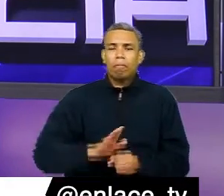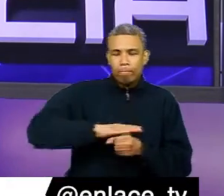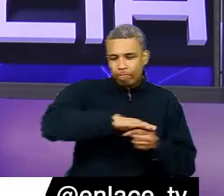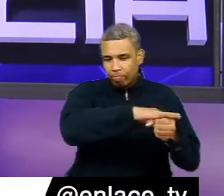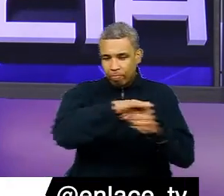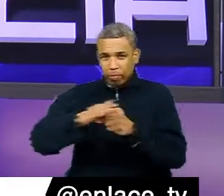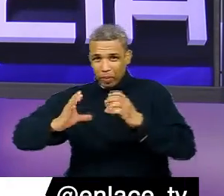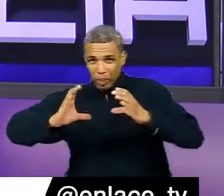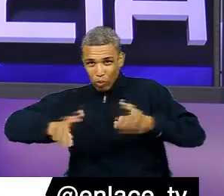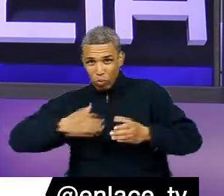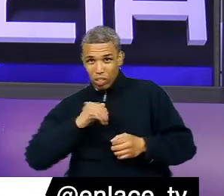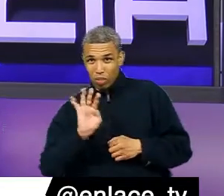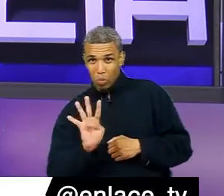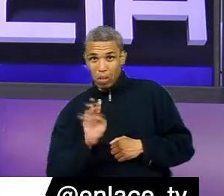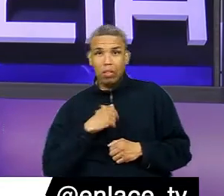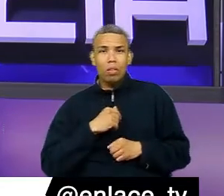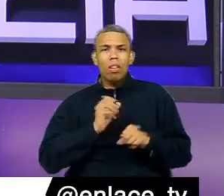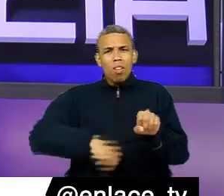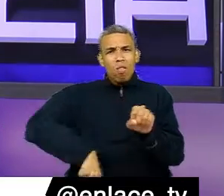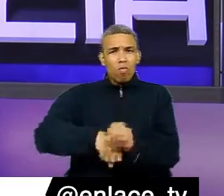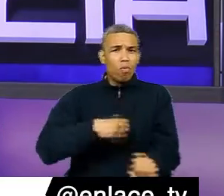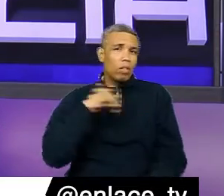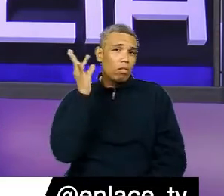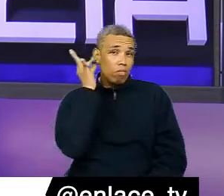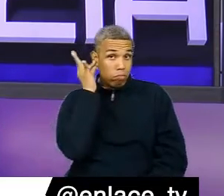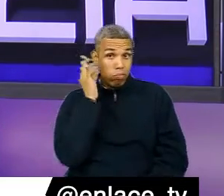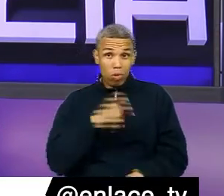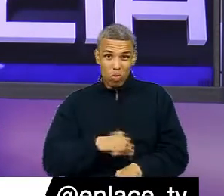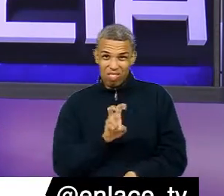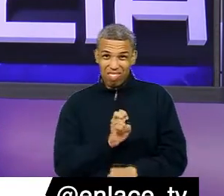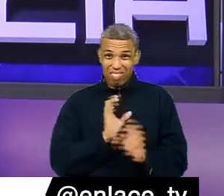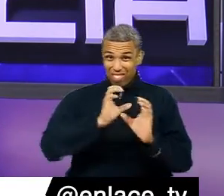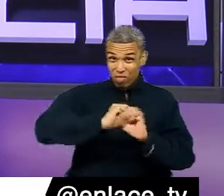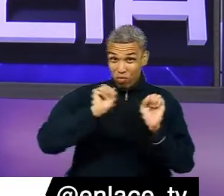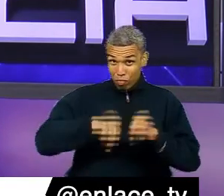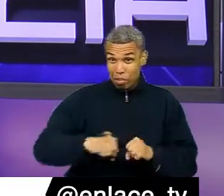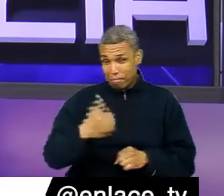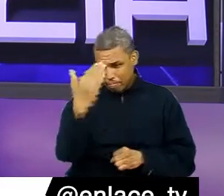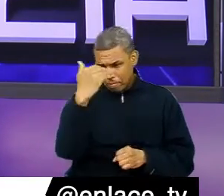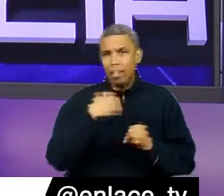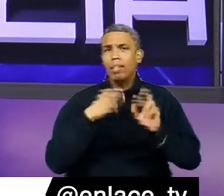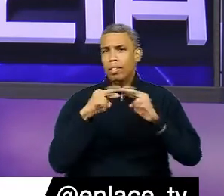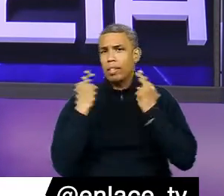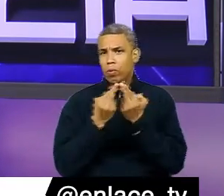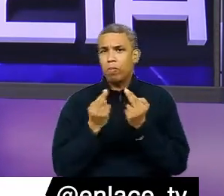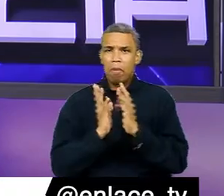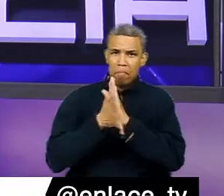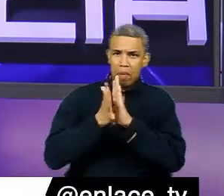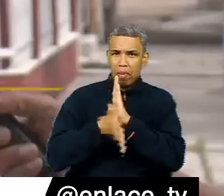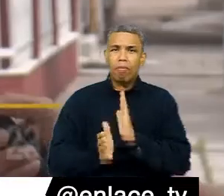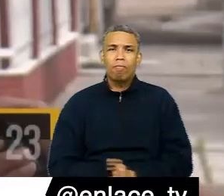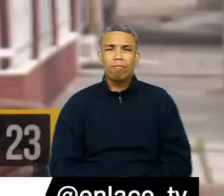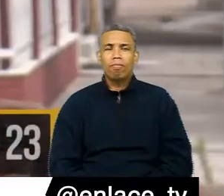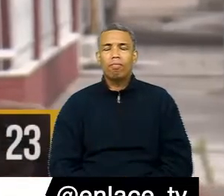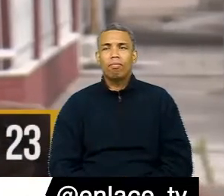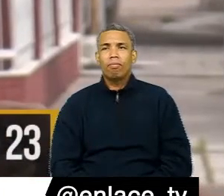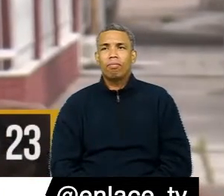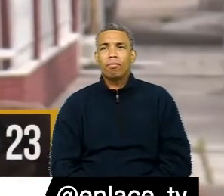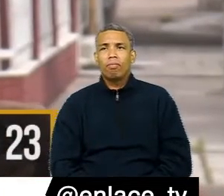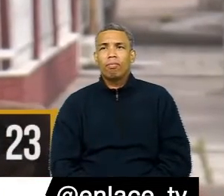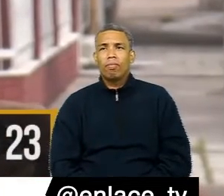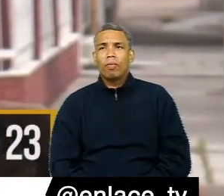interesadas en hacer parte de la selección de fútbol femenino a la escogencia del equipo que participará en el Intercomunas de Inderva. La invitación